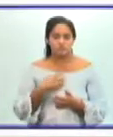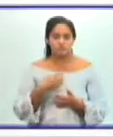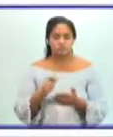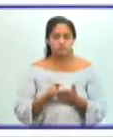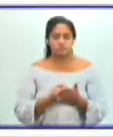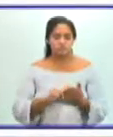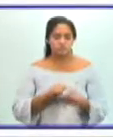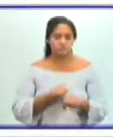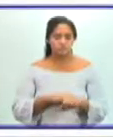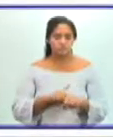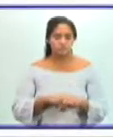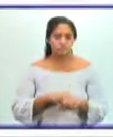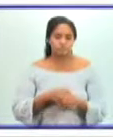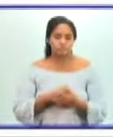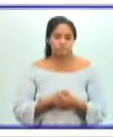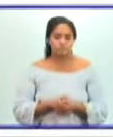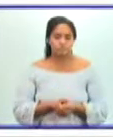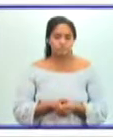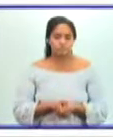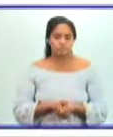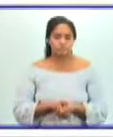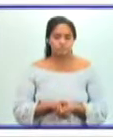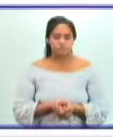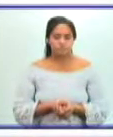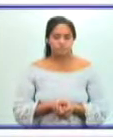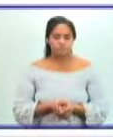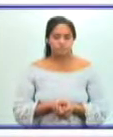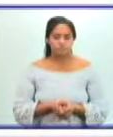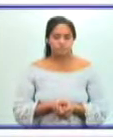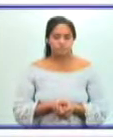para verificar tu respuesta.